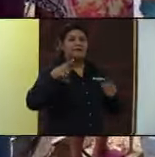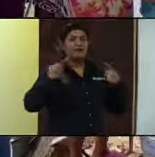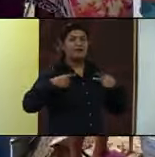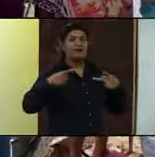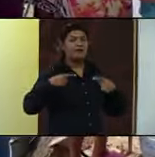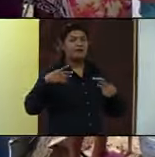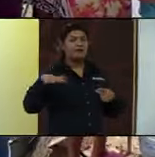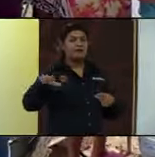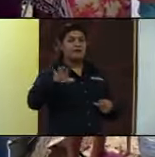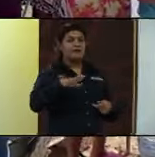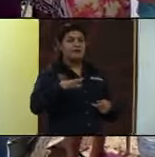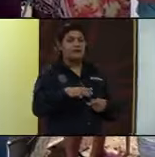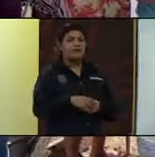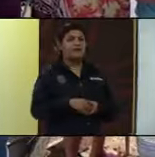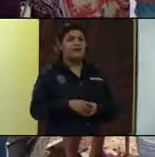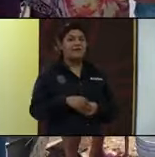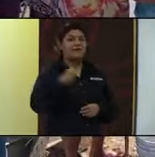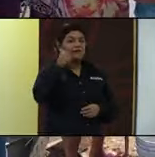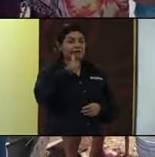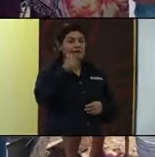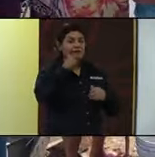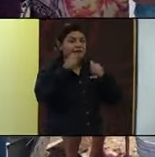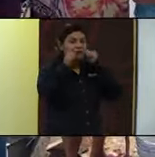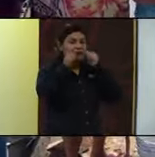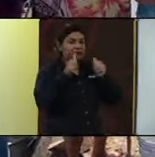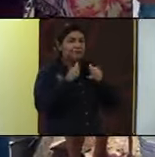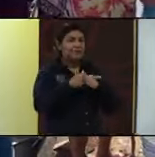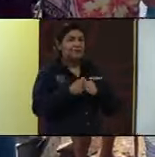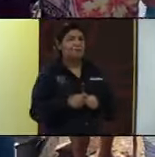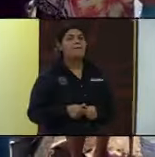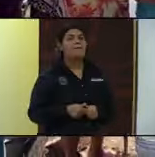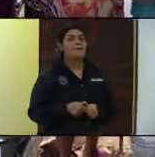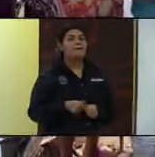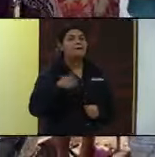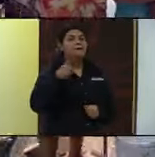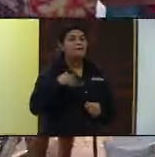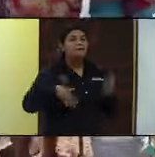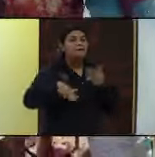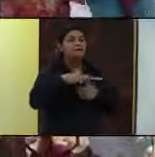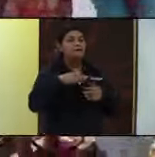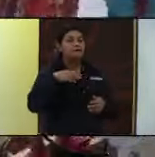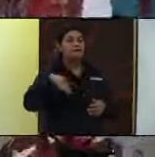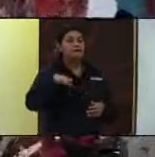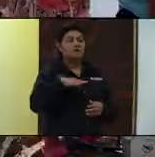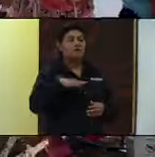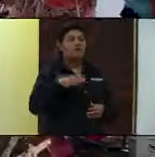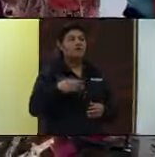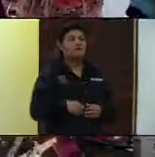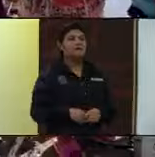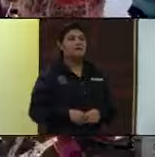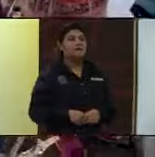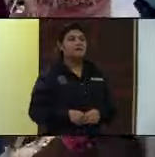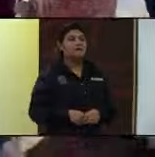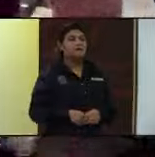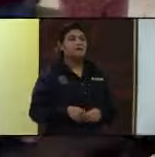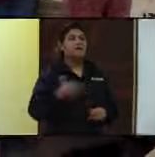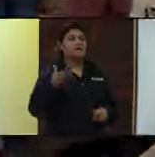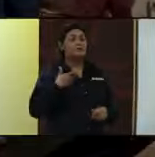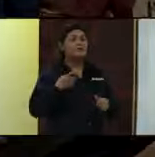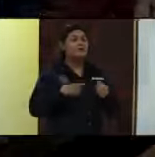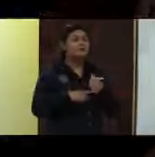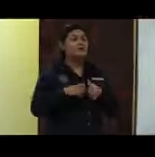vecinos, la regidora Britania, que siempre estuvo al pendiente. Y pues entre todos buscamos la solución. Las soluciones a nuestros